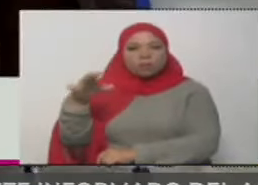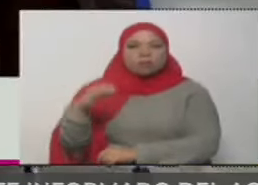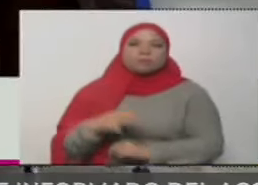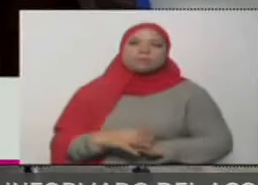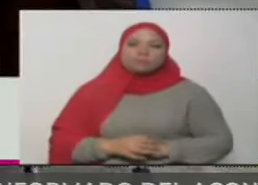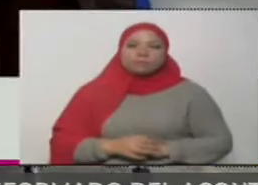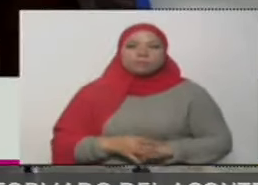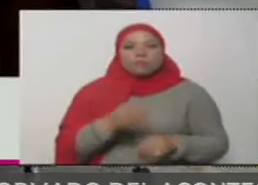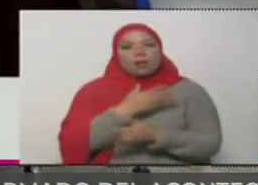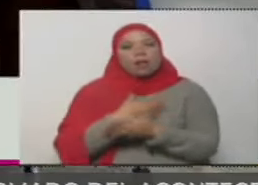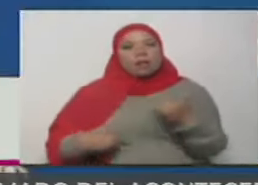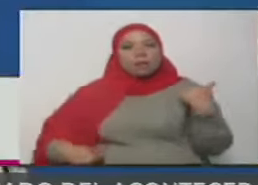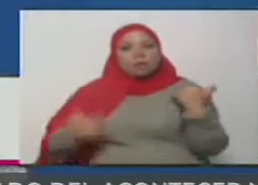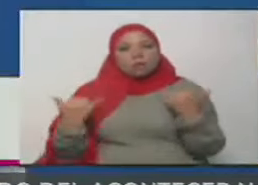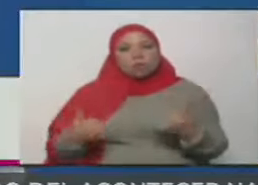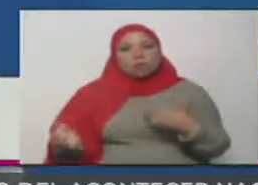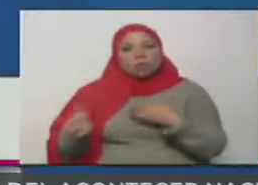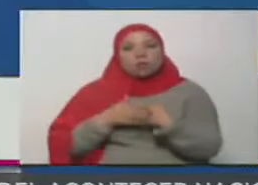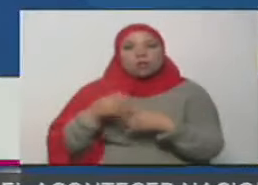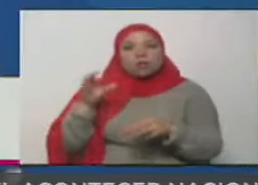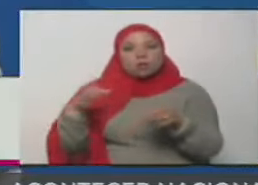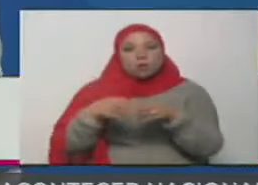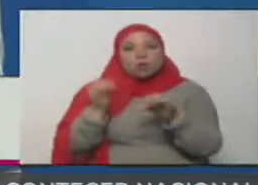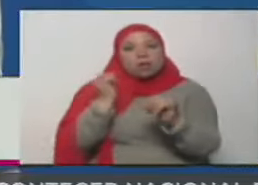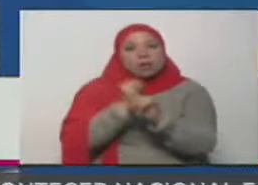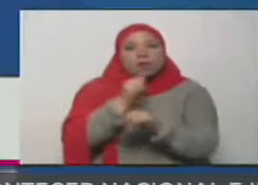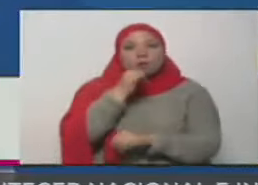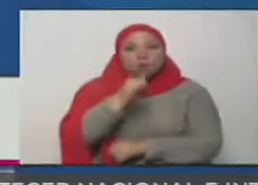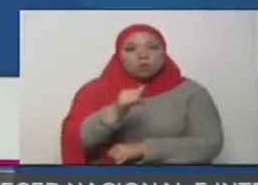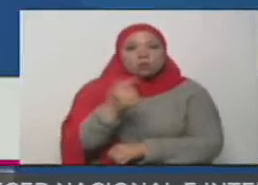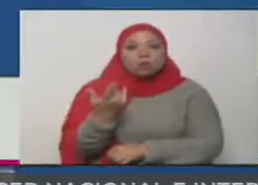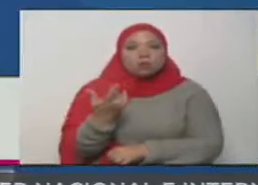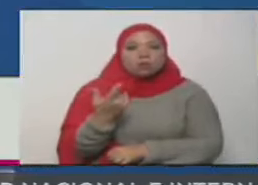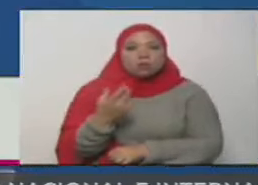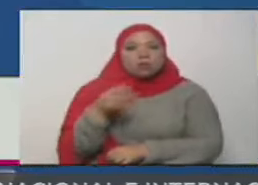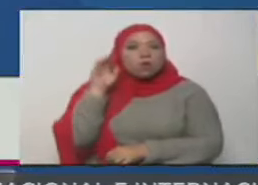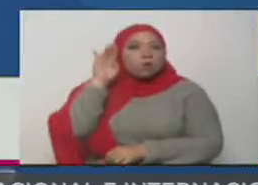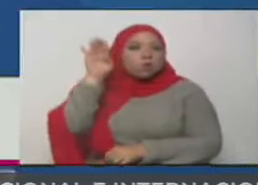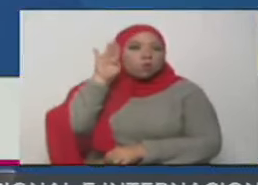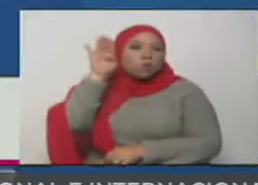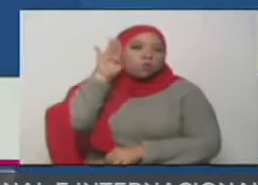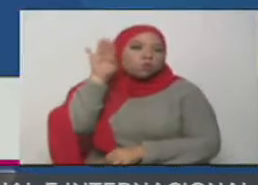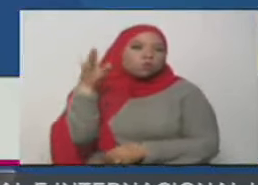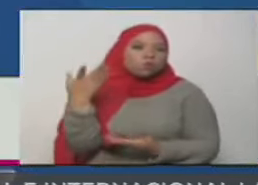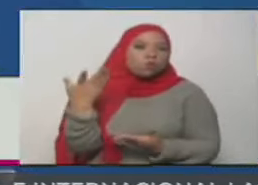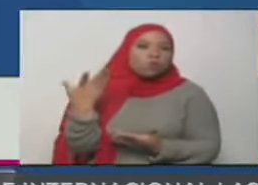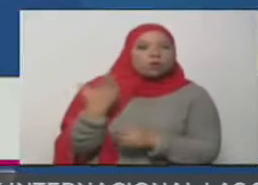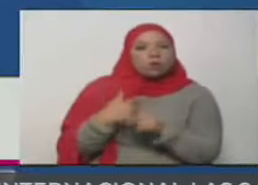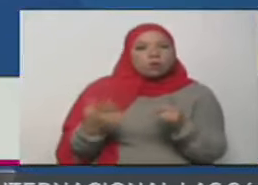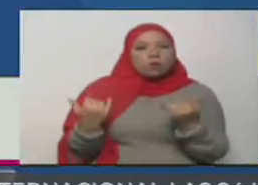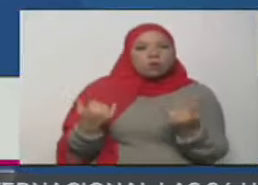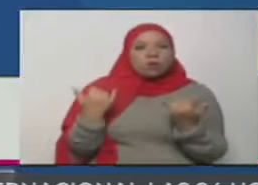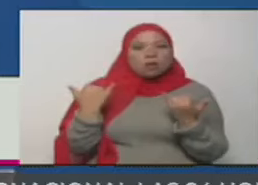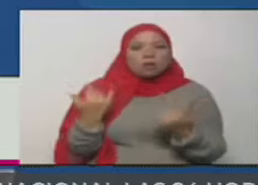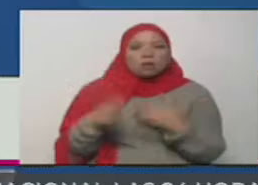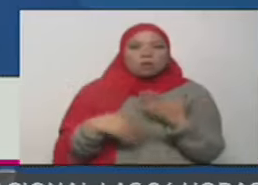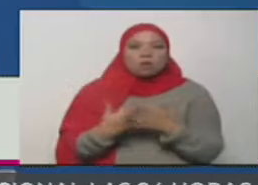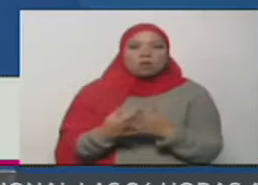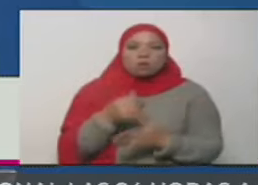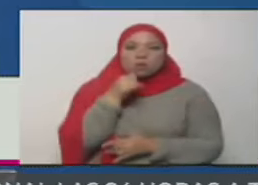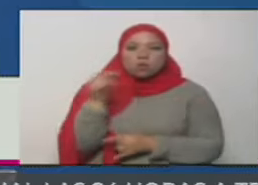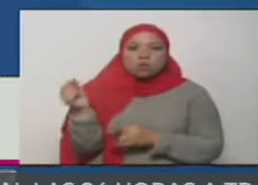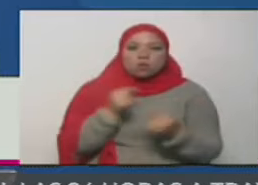Bien, presidente, vamos ya a cerrar Zona Digital con esta nota que pareciera del futuro, pero que es el presente ahora mismo.